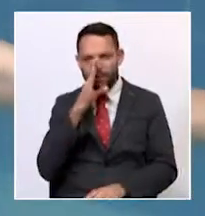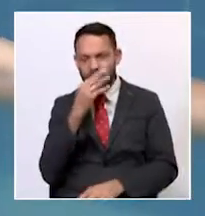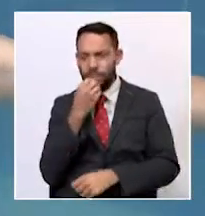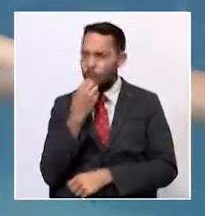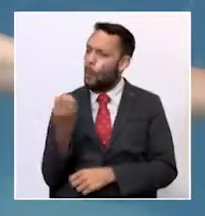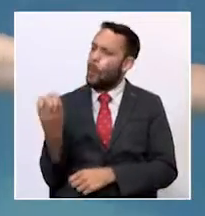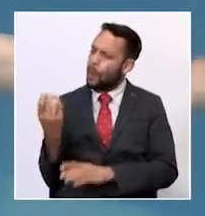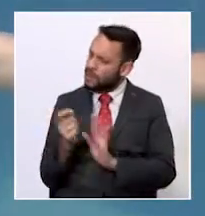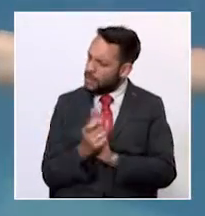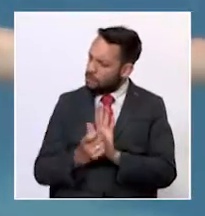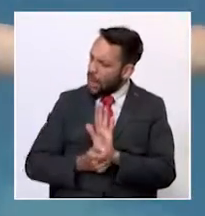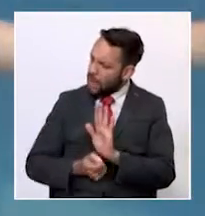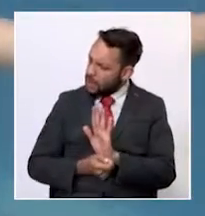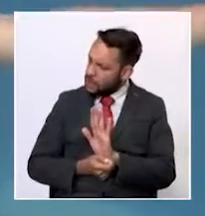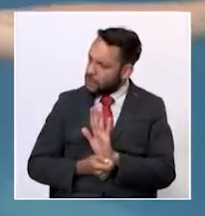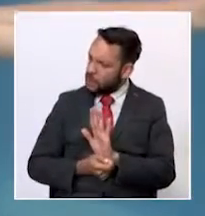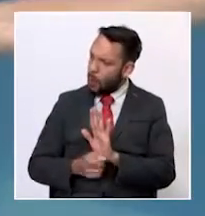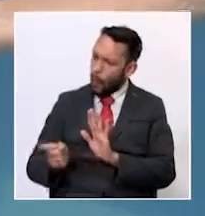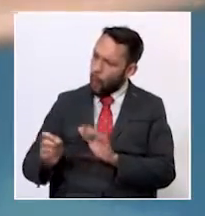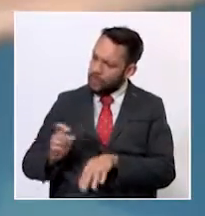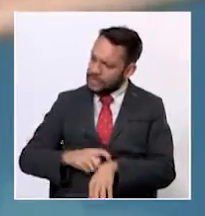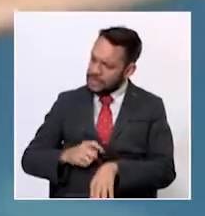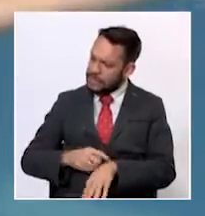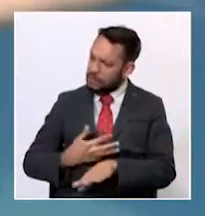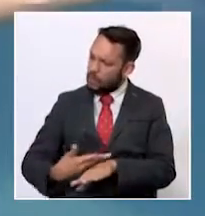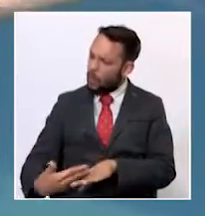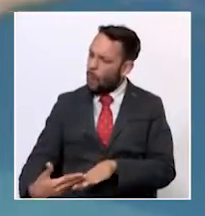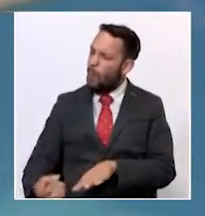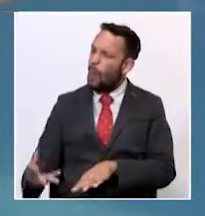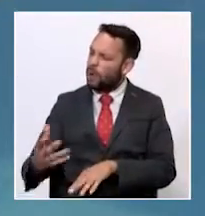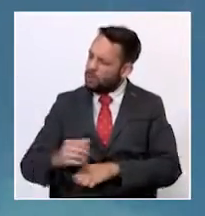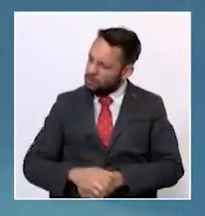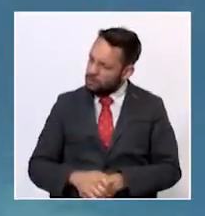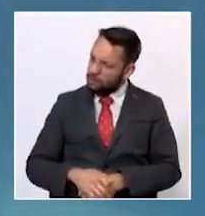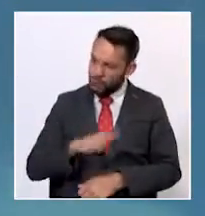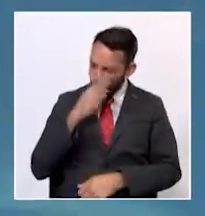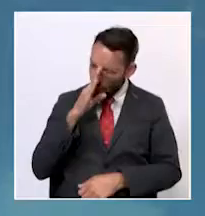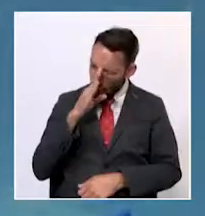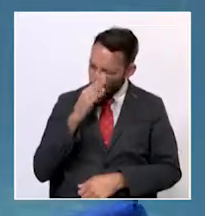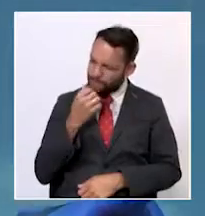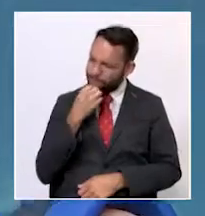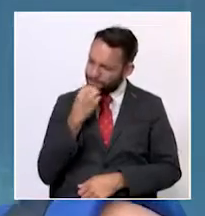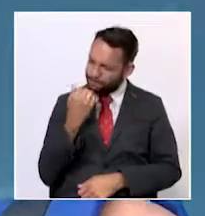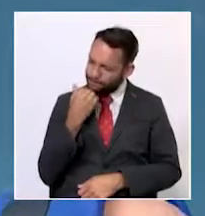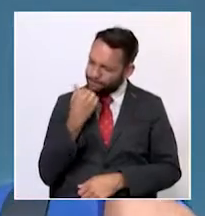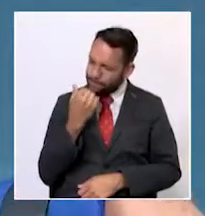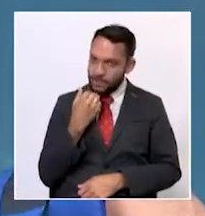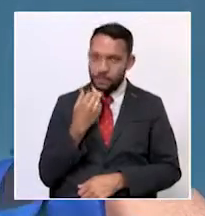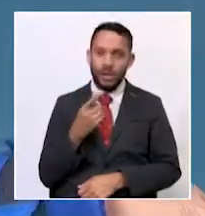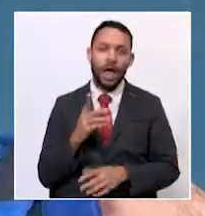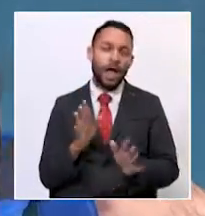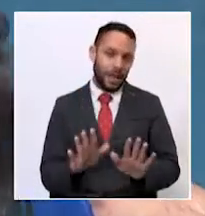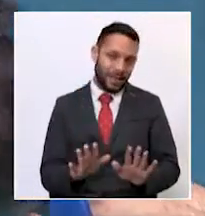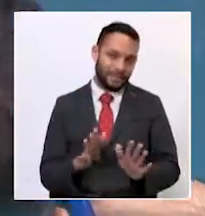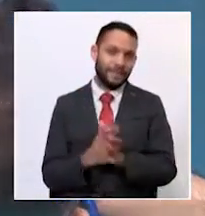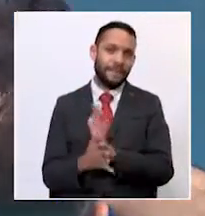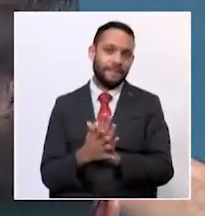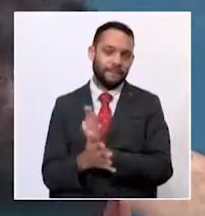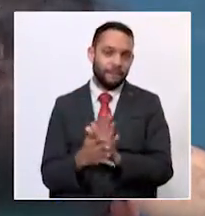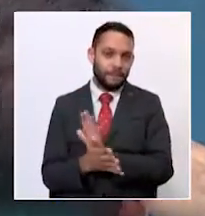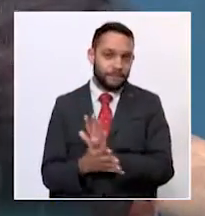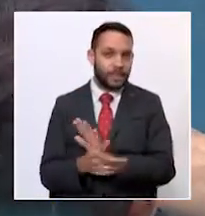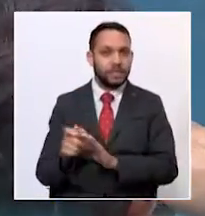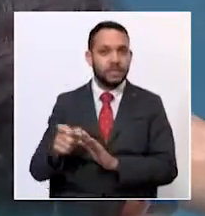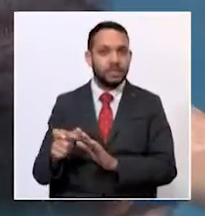veces? ¿Cuánto tiempo, doctor Diego González? Ante esa inquietud que muchos dirán, y yo tengo que hacerlo con